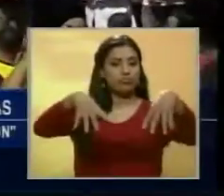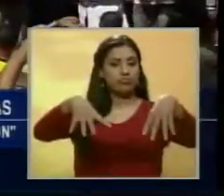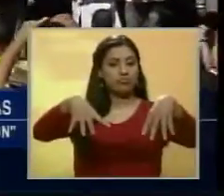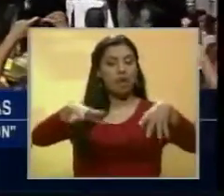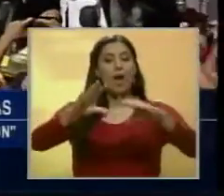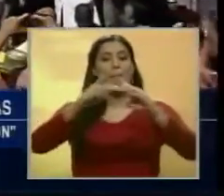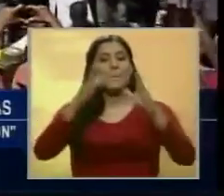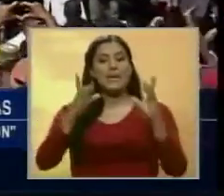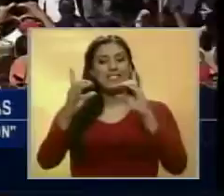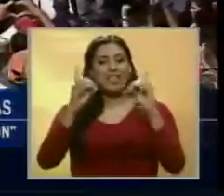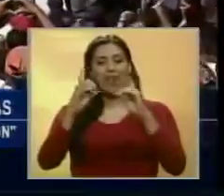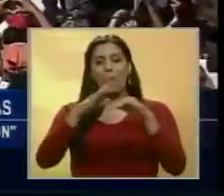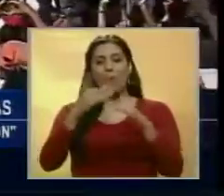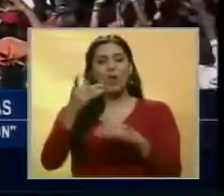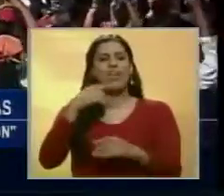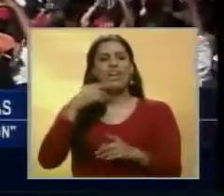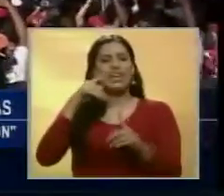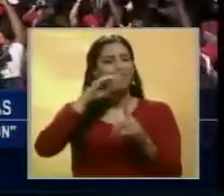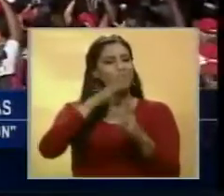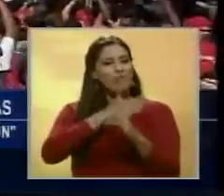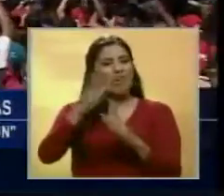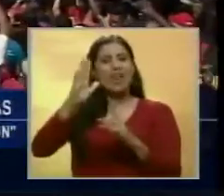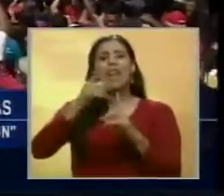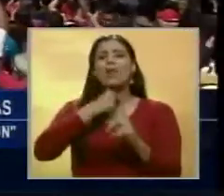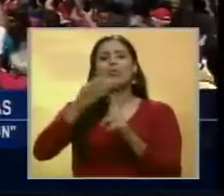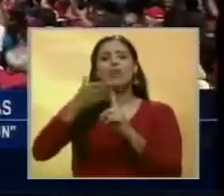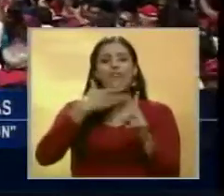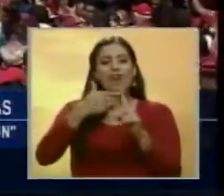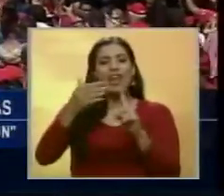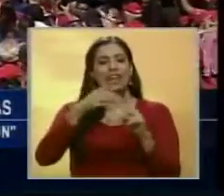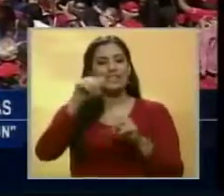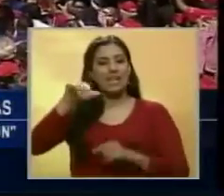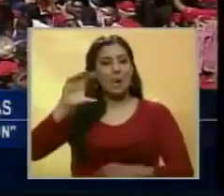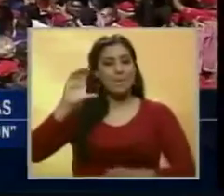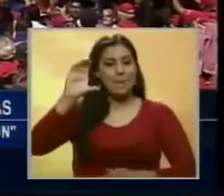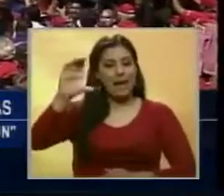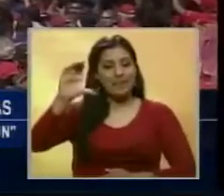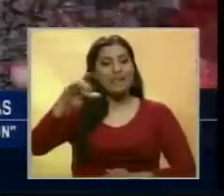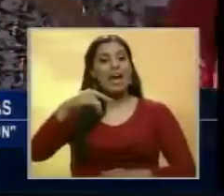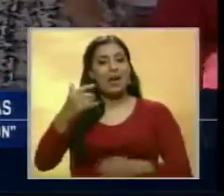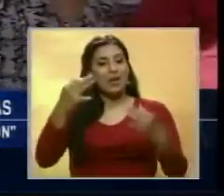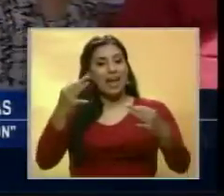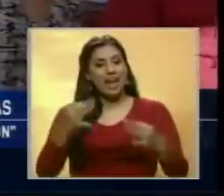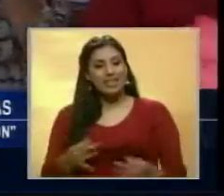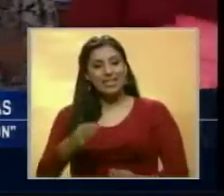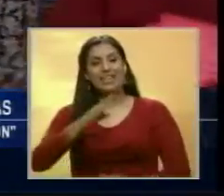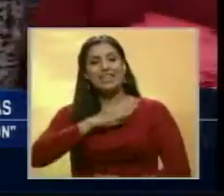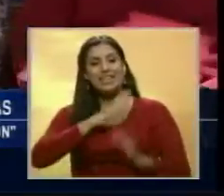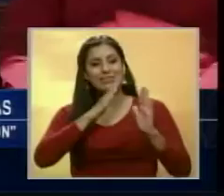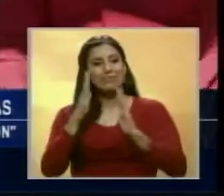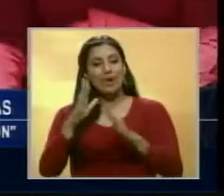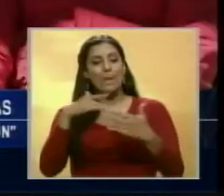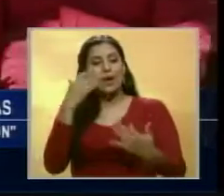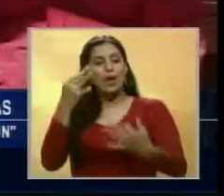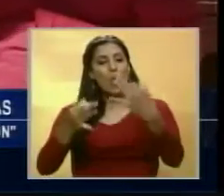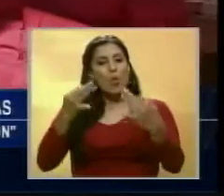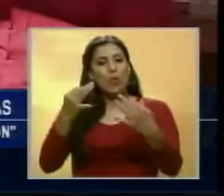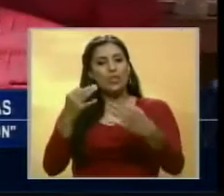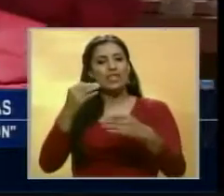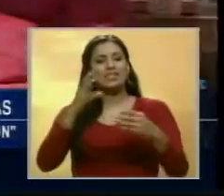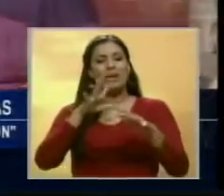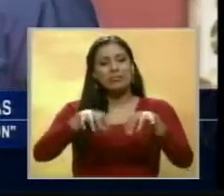diálogo porque sus pretensiones son llenar de violencia las calles del país, lo que aseguró es una agenda para justificar